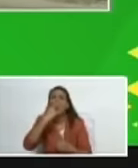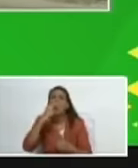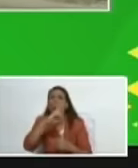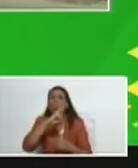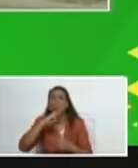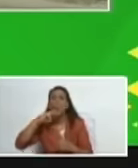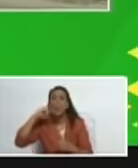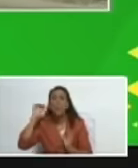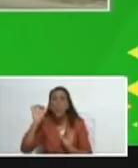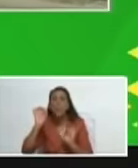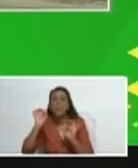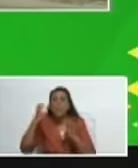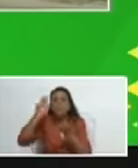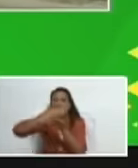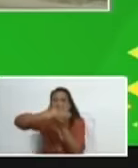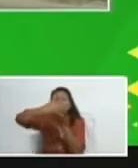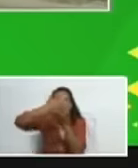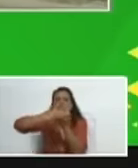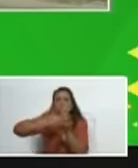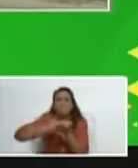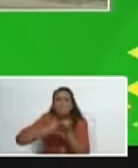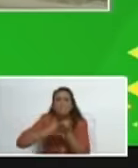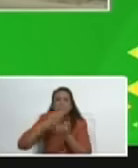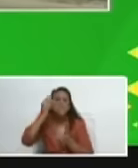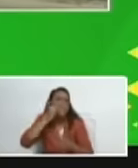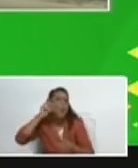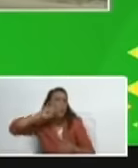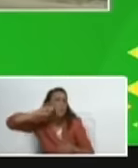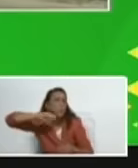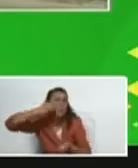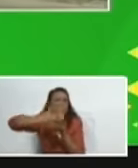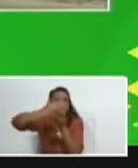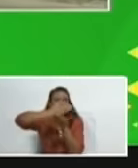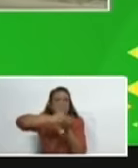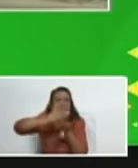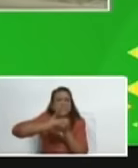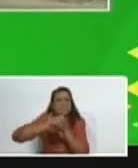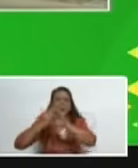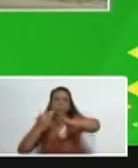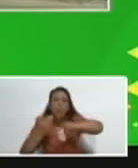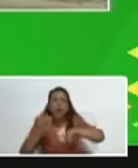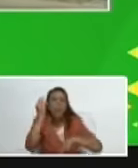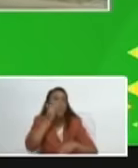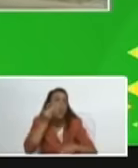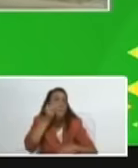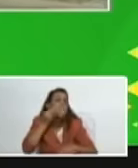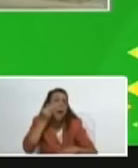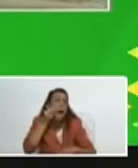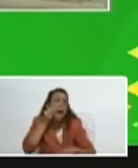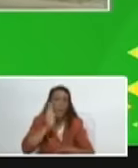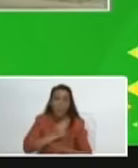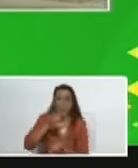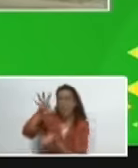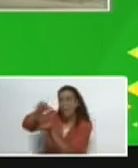dulce, un poquito de cebollita picada, tomate